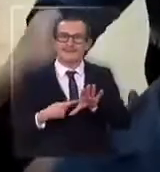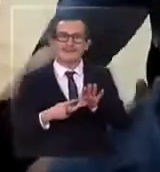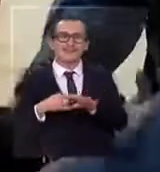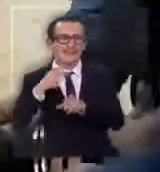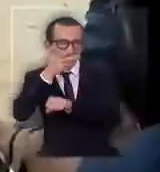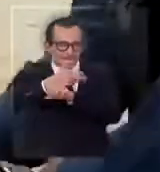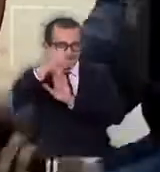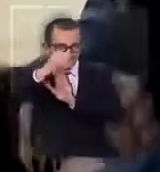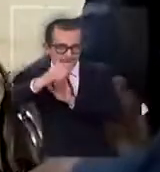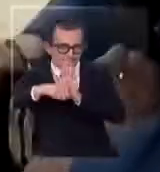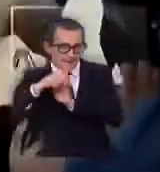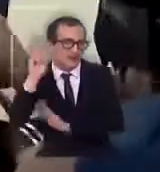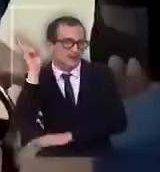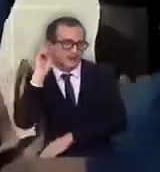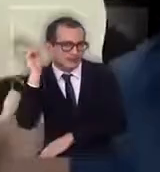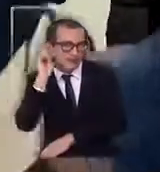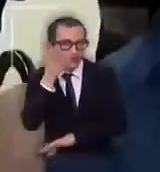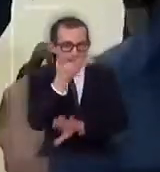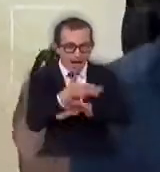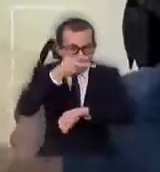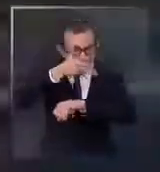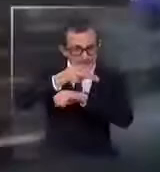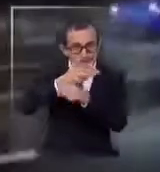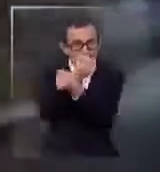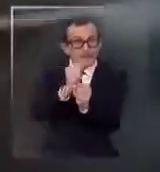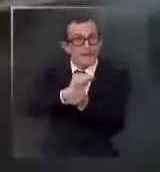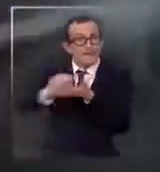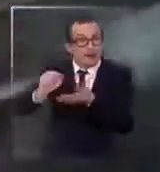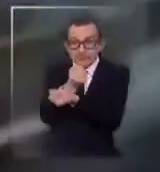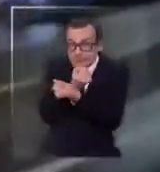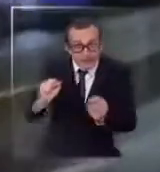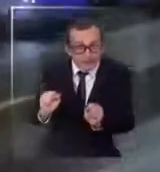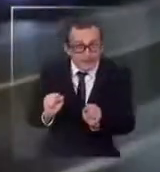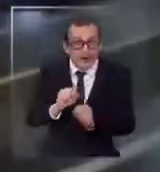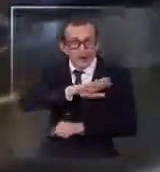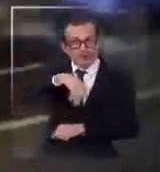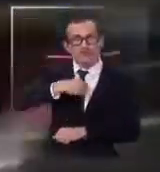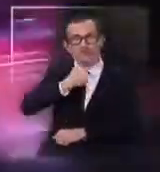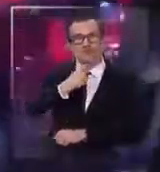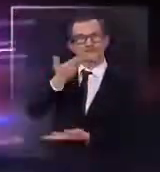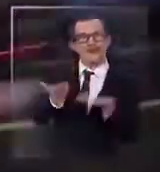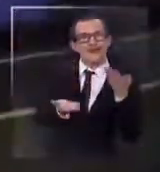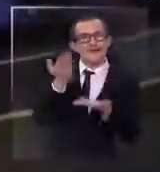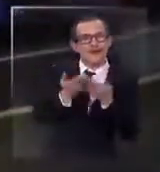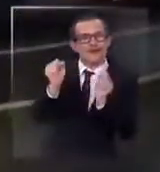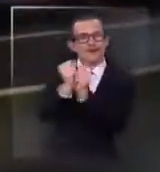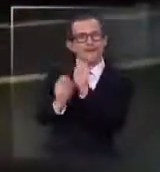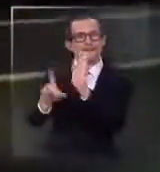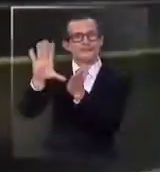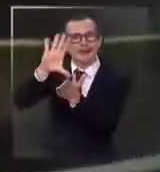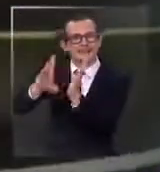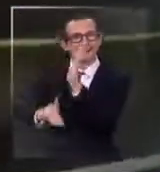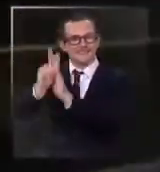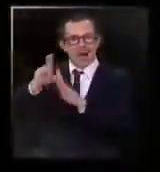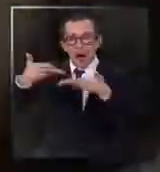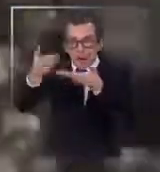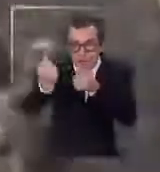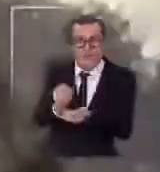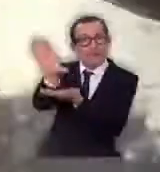audio, cámaras inviolables a alterar su contenido imposible. Nos gusta compararnos con las potencias, ahora es posible.